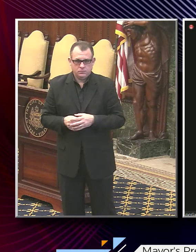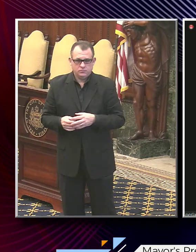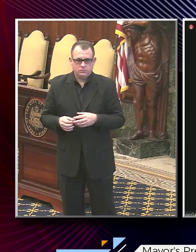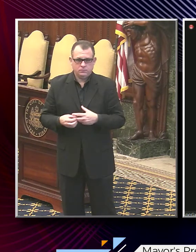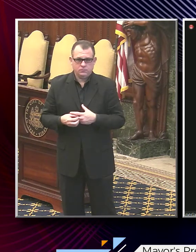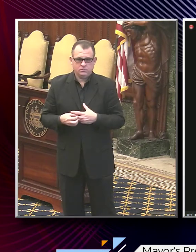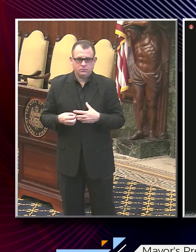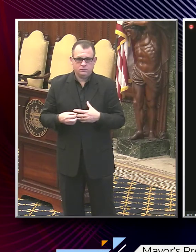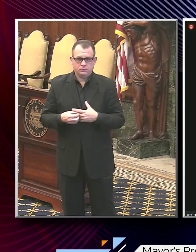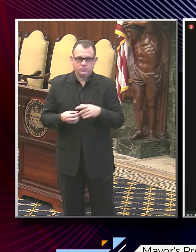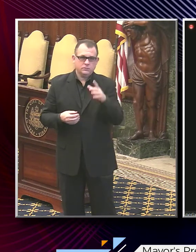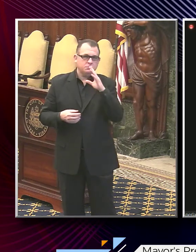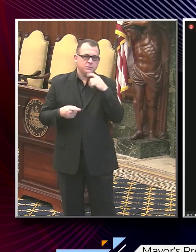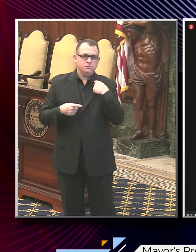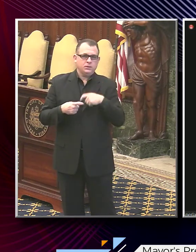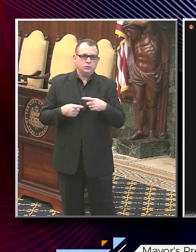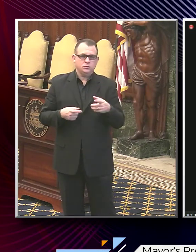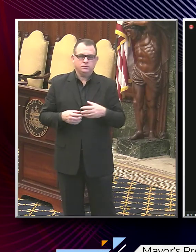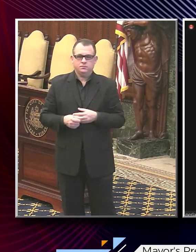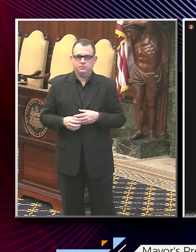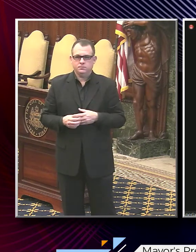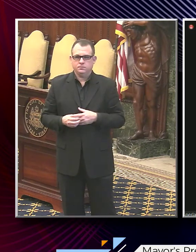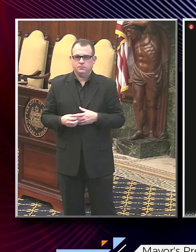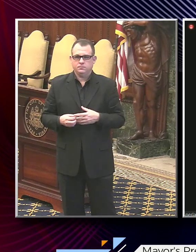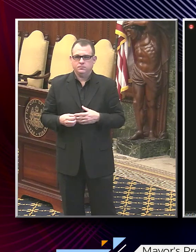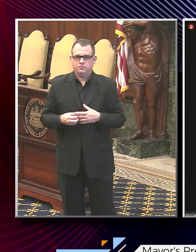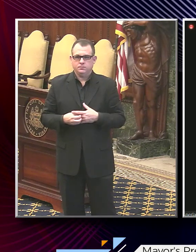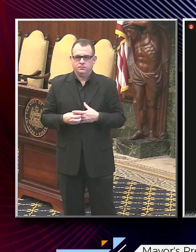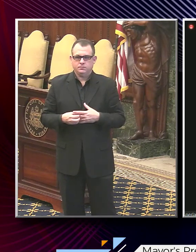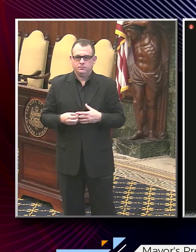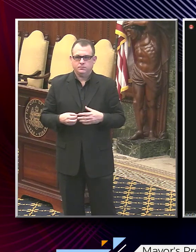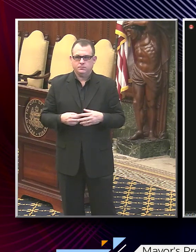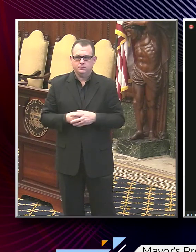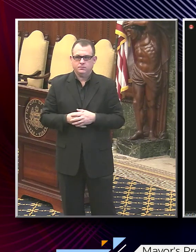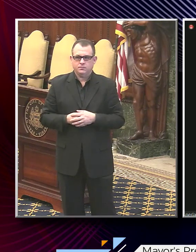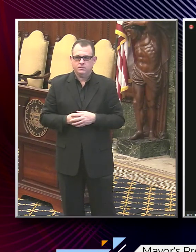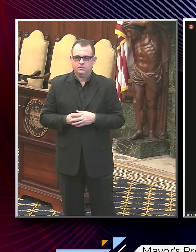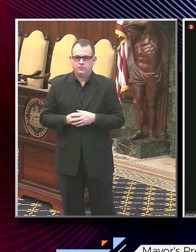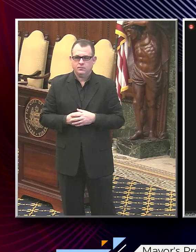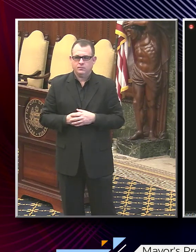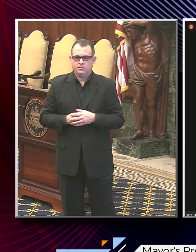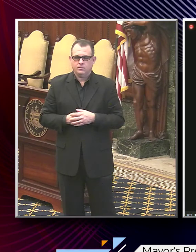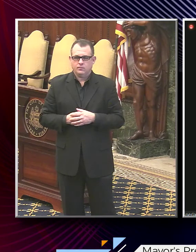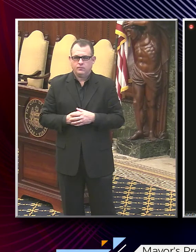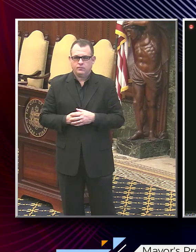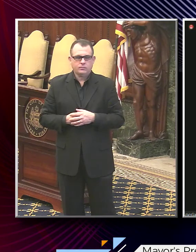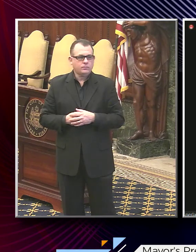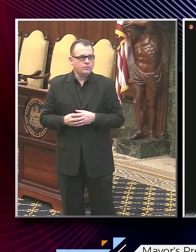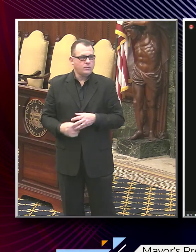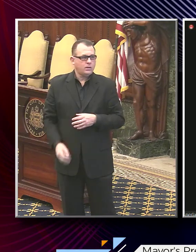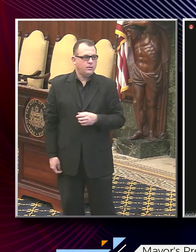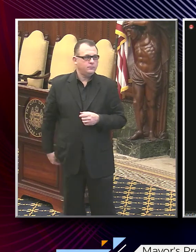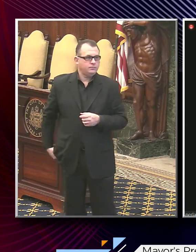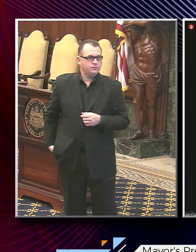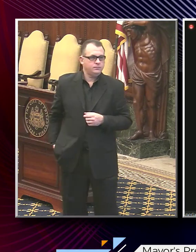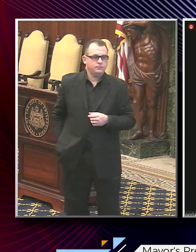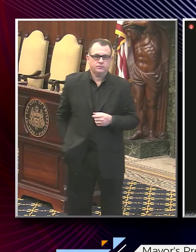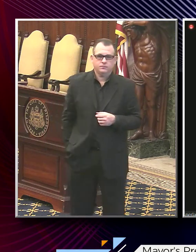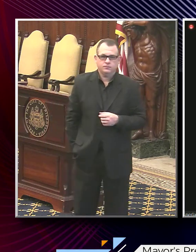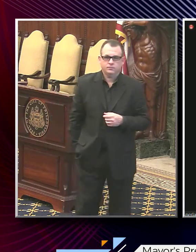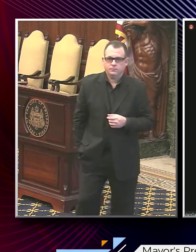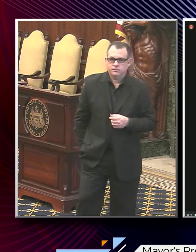Ellos siempre mencionan que, eh, para todo lo que se relaciona con la comunidad hispana, eh, tienen